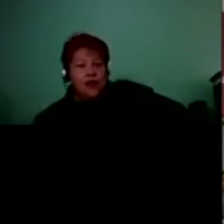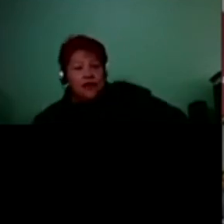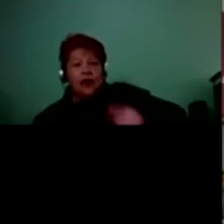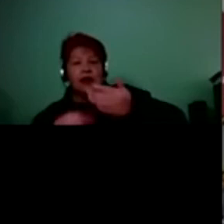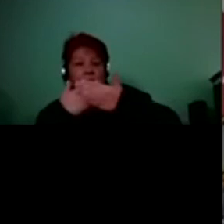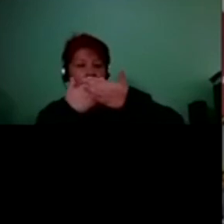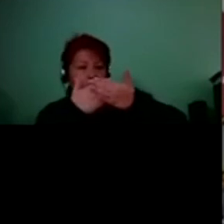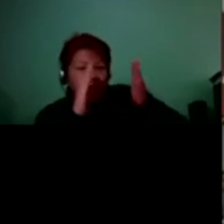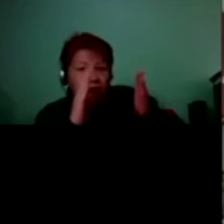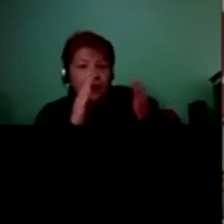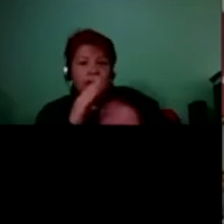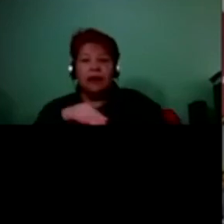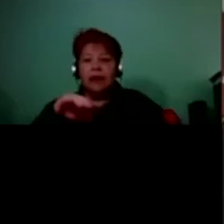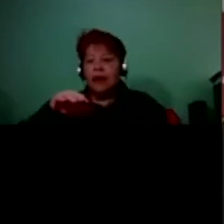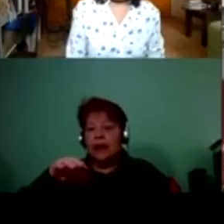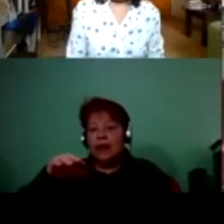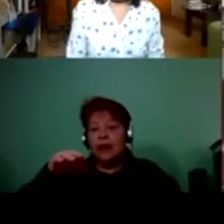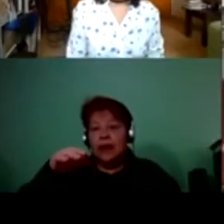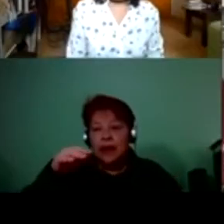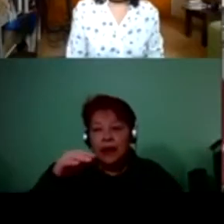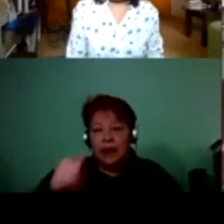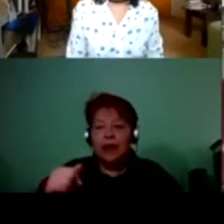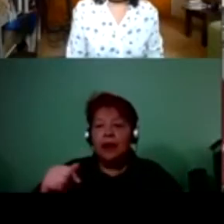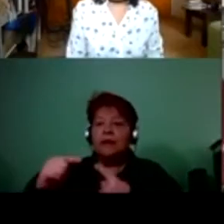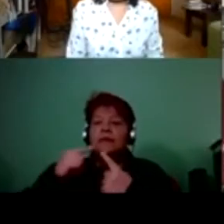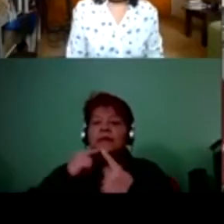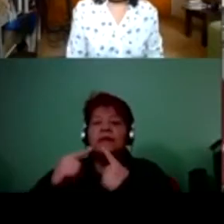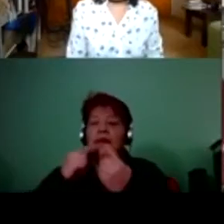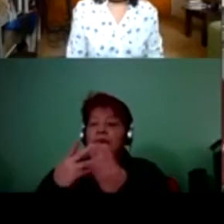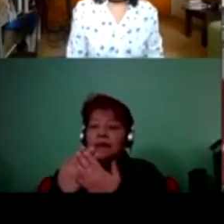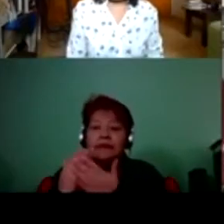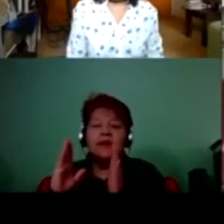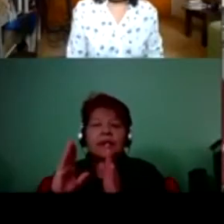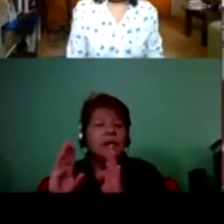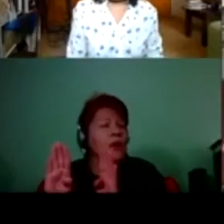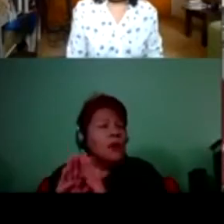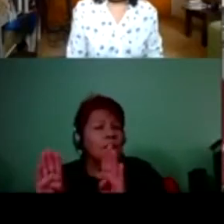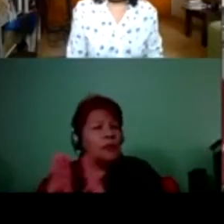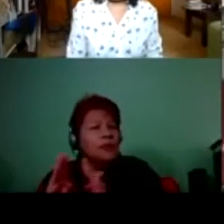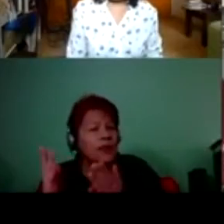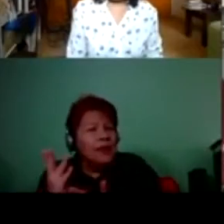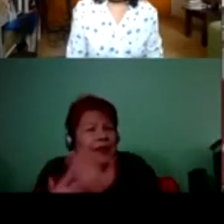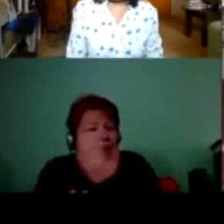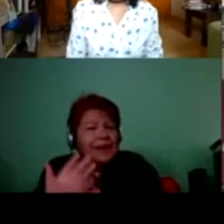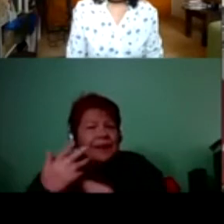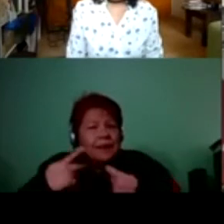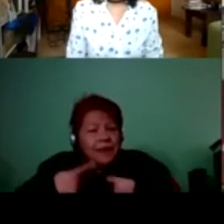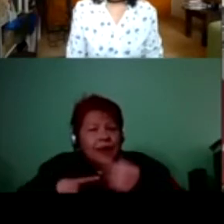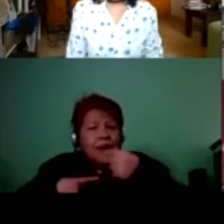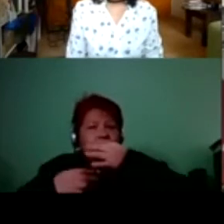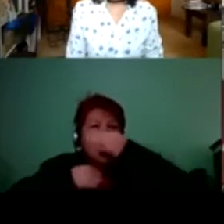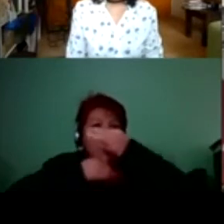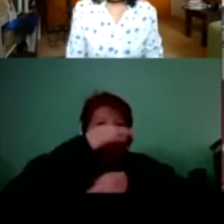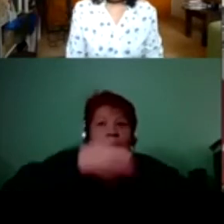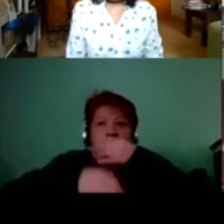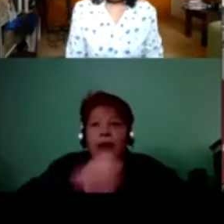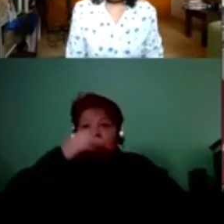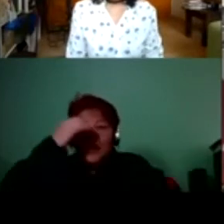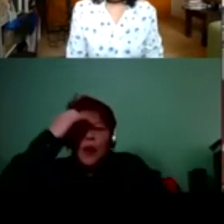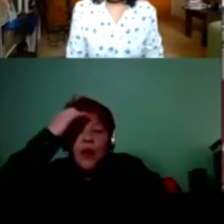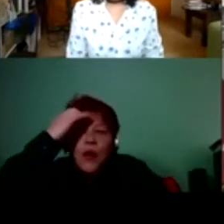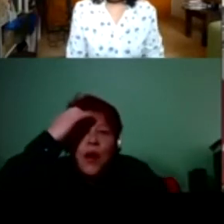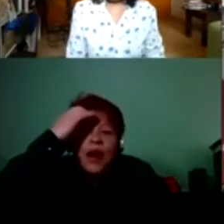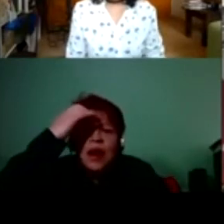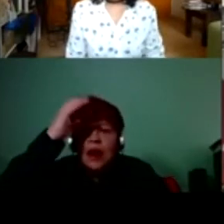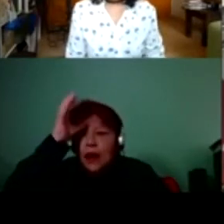entre gobierno abierto y parlamento abierto? ¿Cómo hacer que las personas sepan, conozcan el